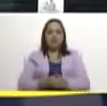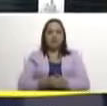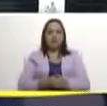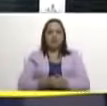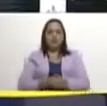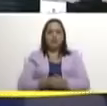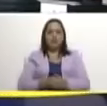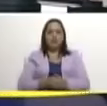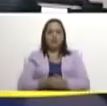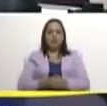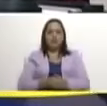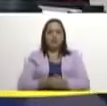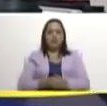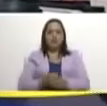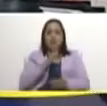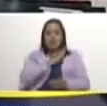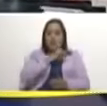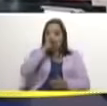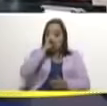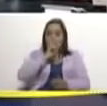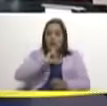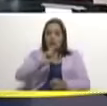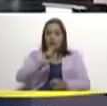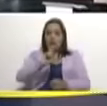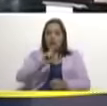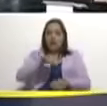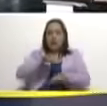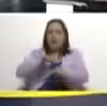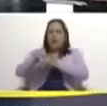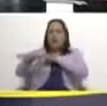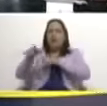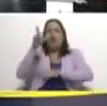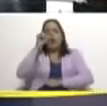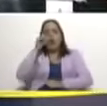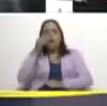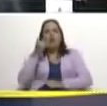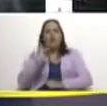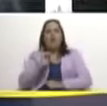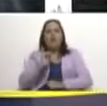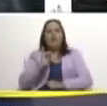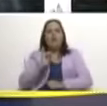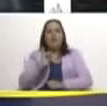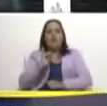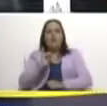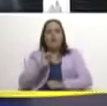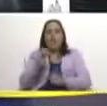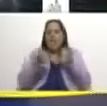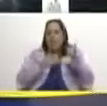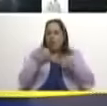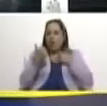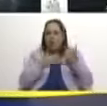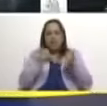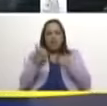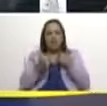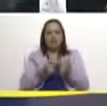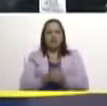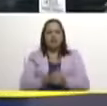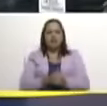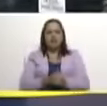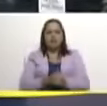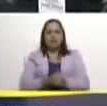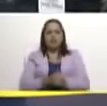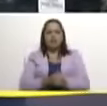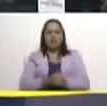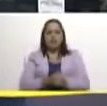A la edad en que la mayor parte de los hombres se tornan fríamente egoístas y a